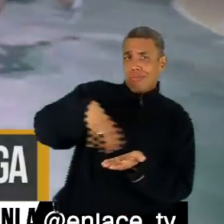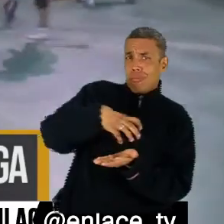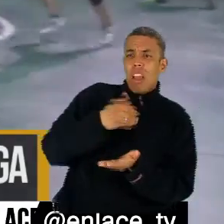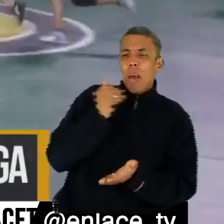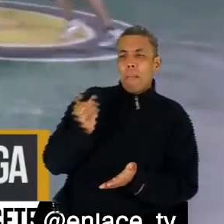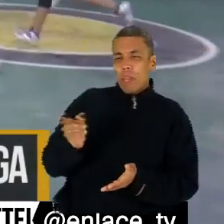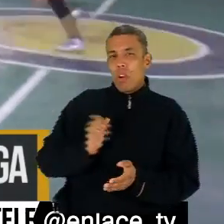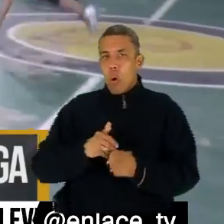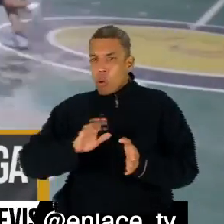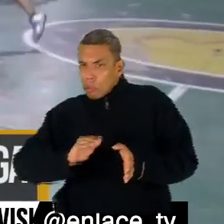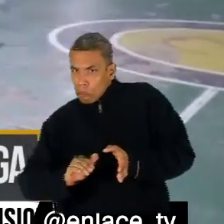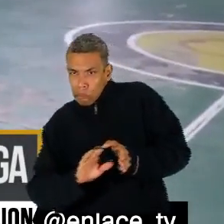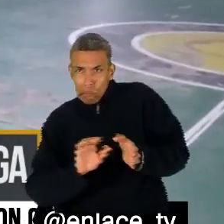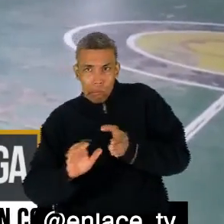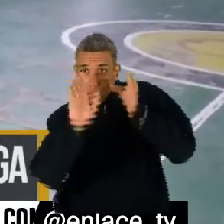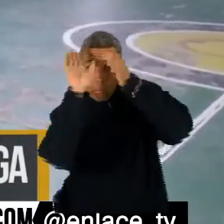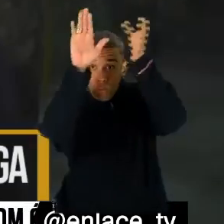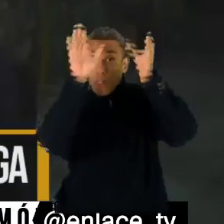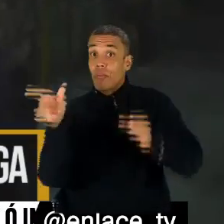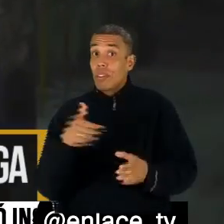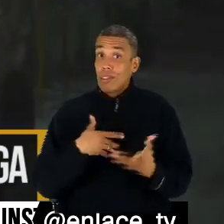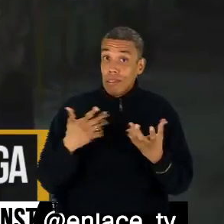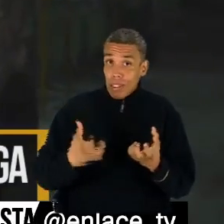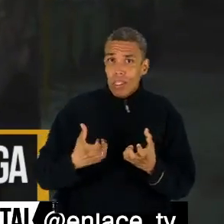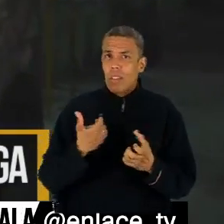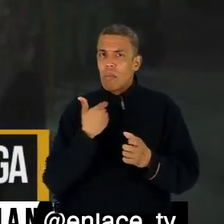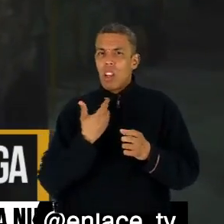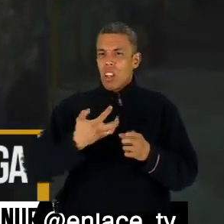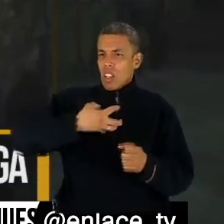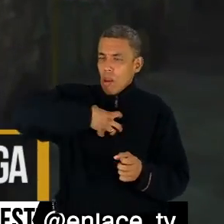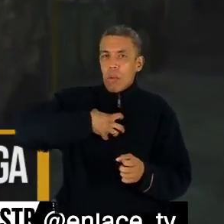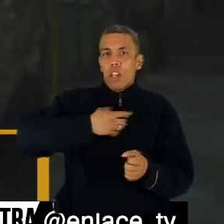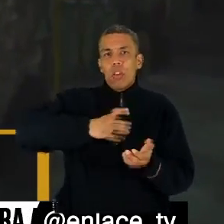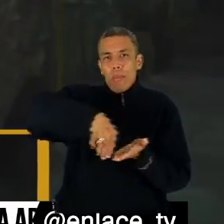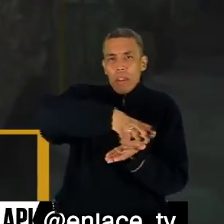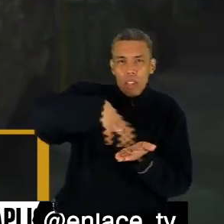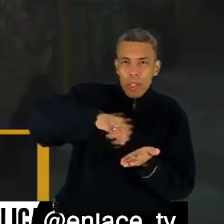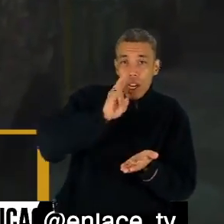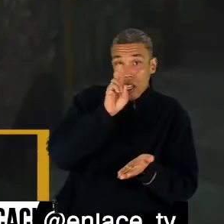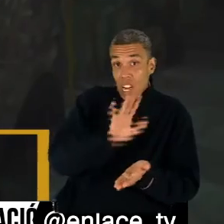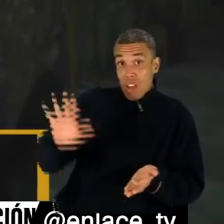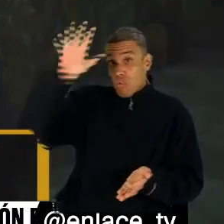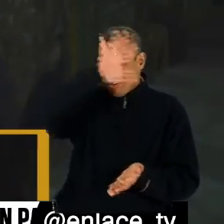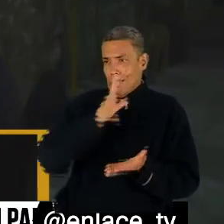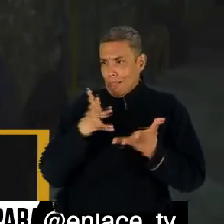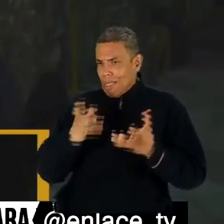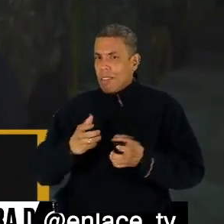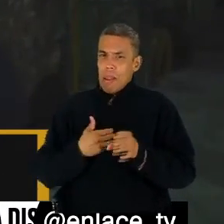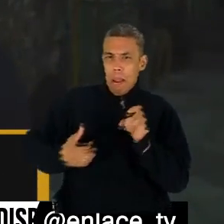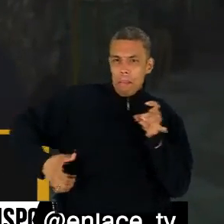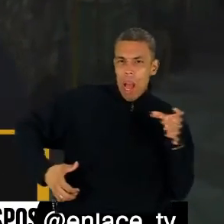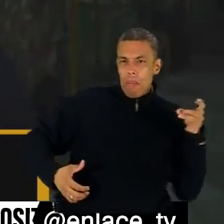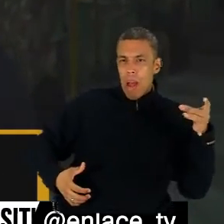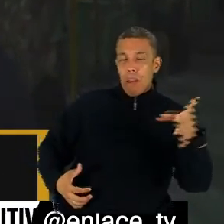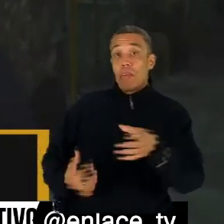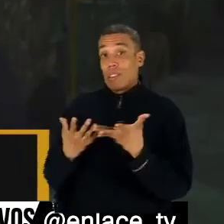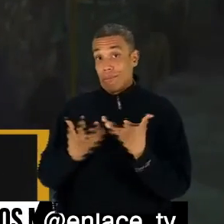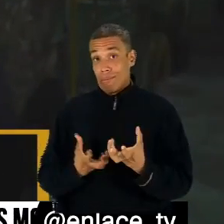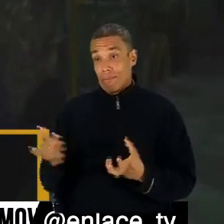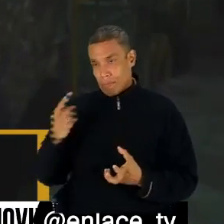tanto locales, departamentales y nacionales. En ese departamental pues nos van a dar los minutos que necesitamos en la preparación que tenemos.